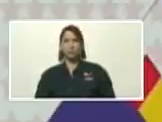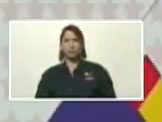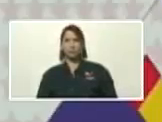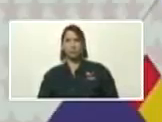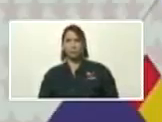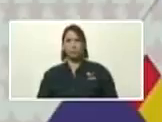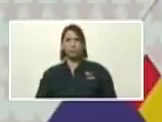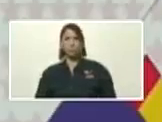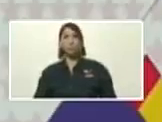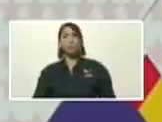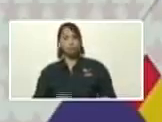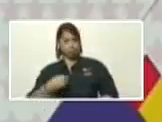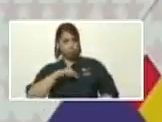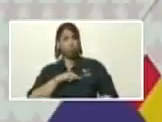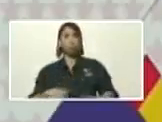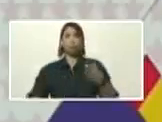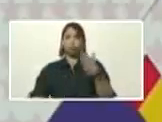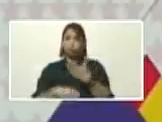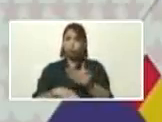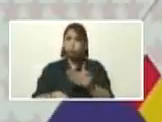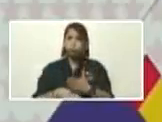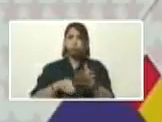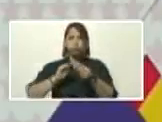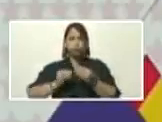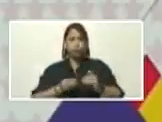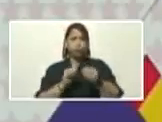Y nos vamos a recuperar cada vez más